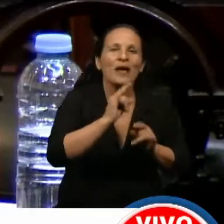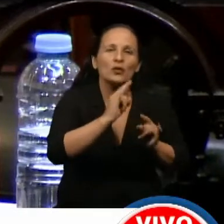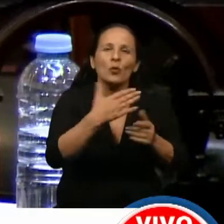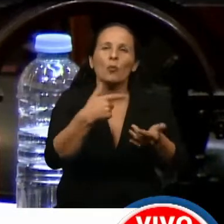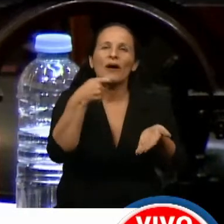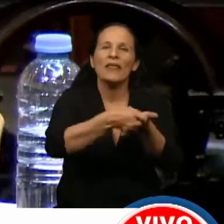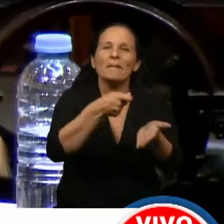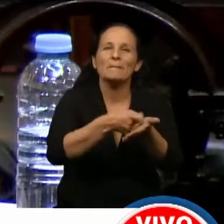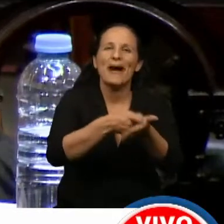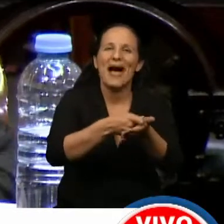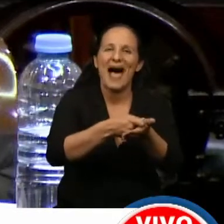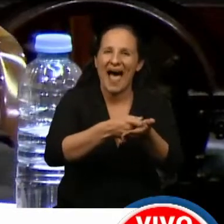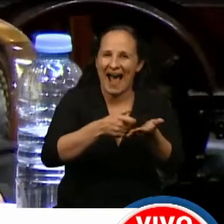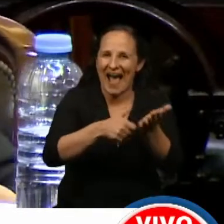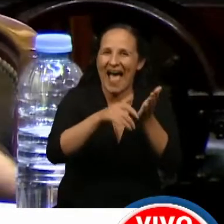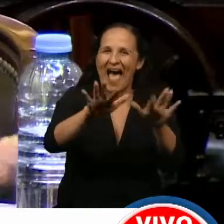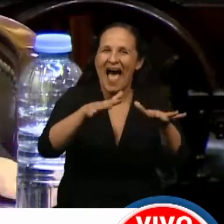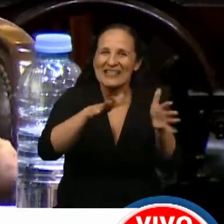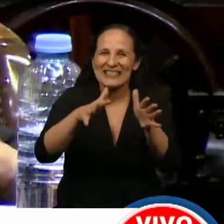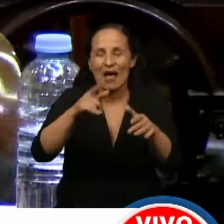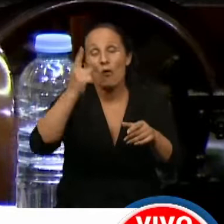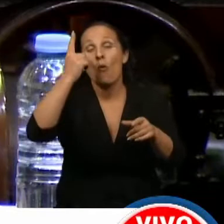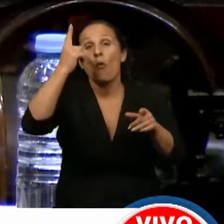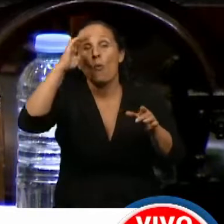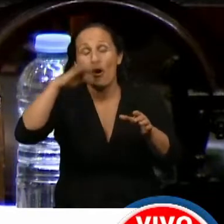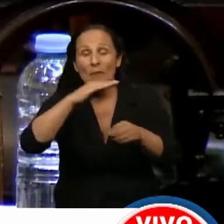pagarse un asado al mes para toda la familia.